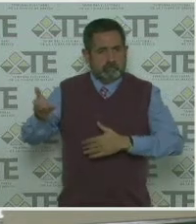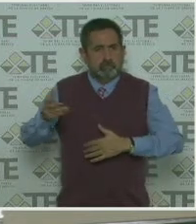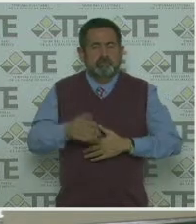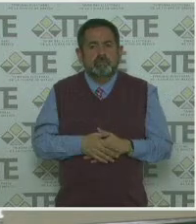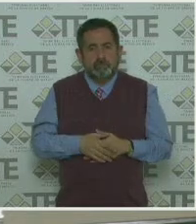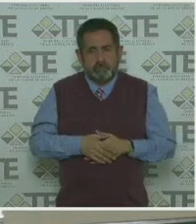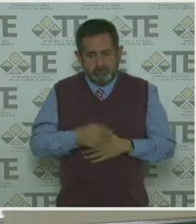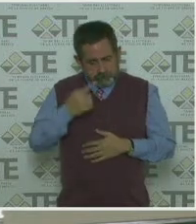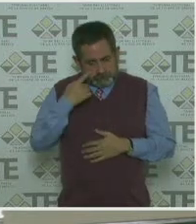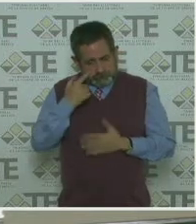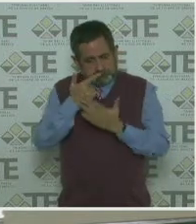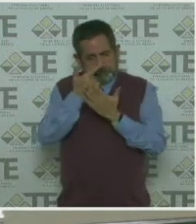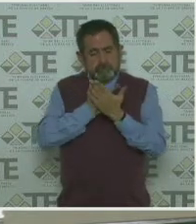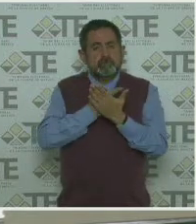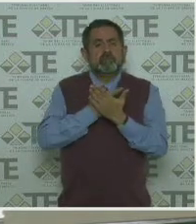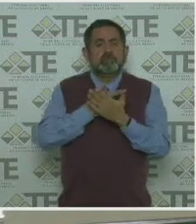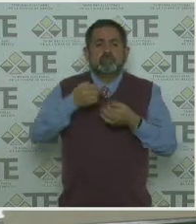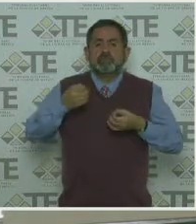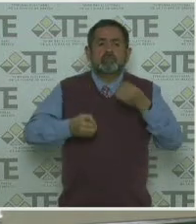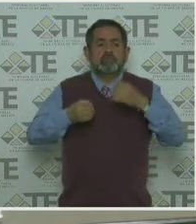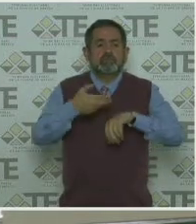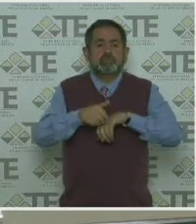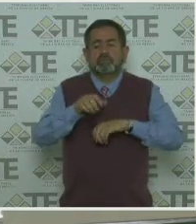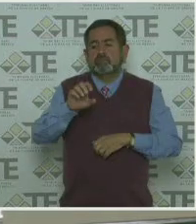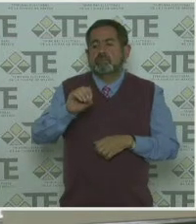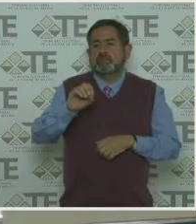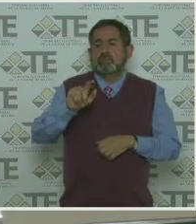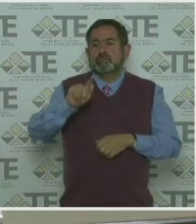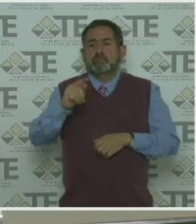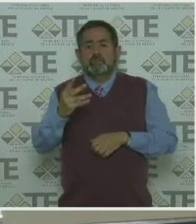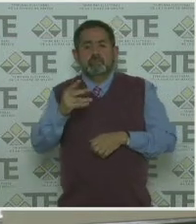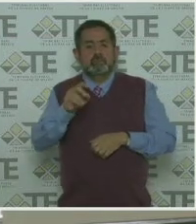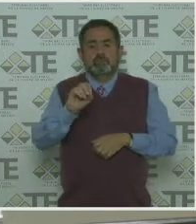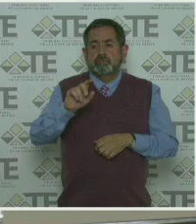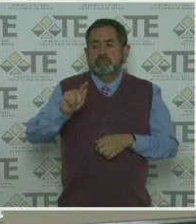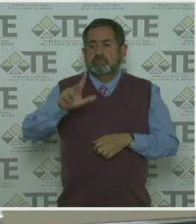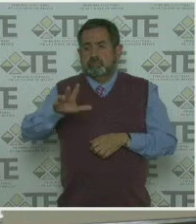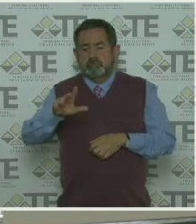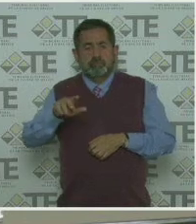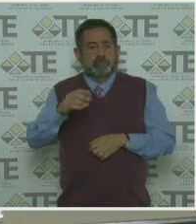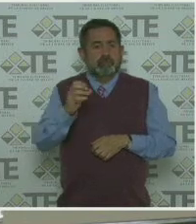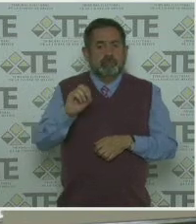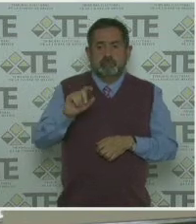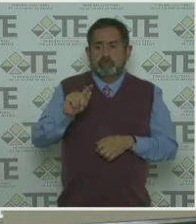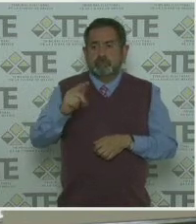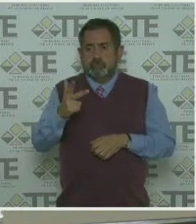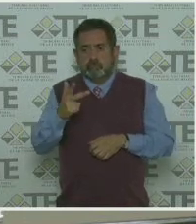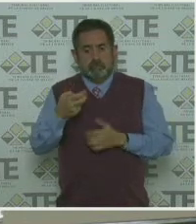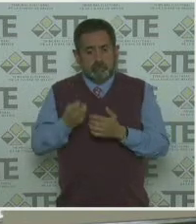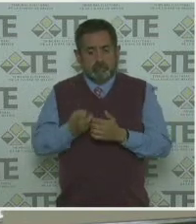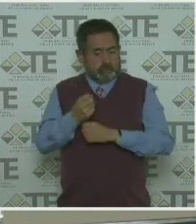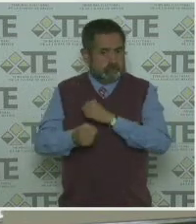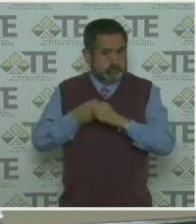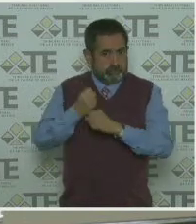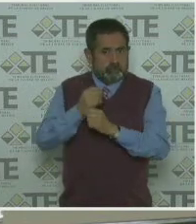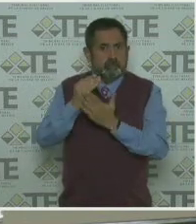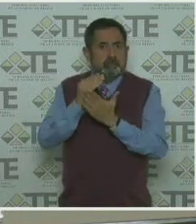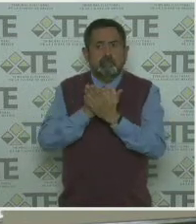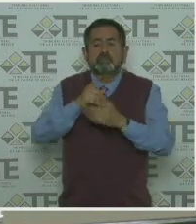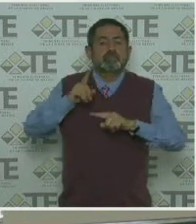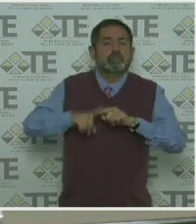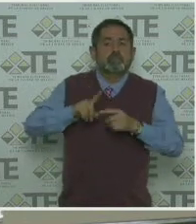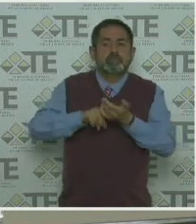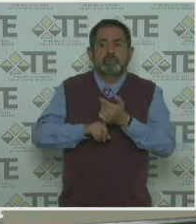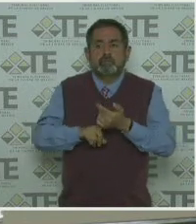magistrados, doy cuenta con los juicios electorales 074, 075 y 078, todos de este año, promovidos